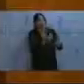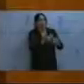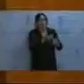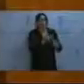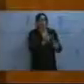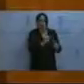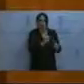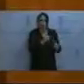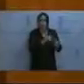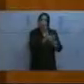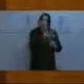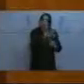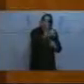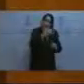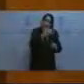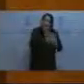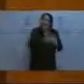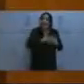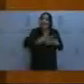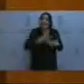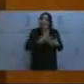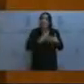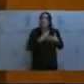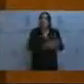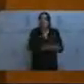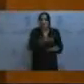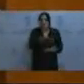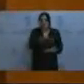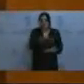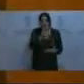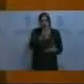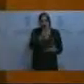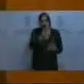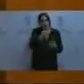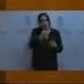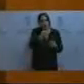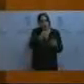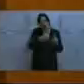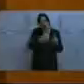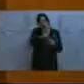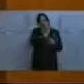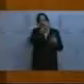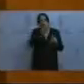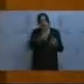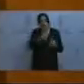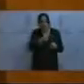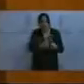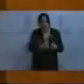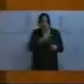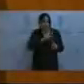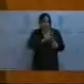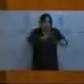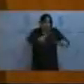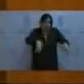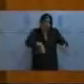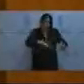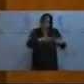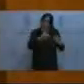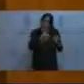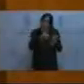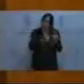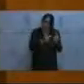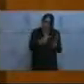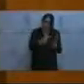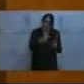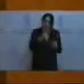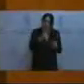si quiere y tiene voluntad. Hay soluciones políticas a este desmán. Porque no me diga que no hay modificaciones presupuestarias